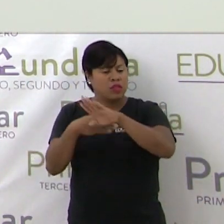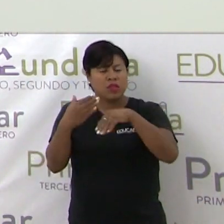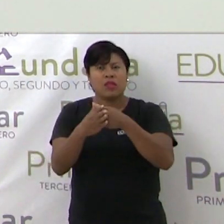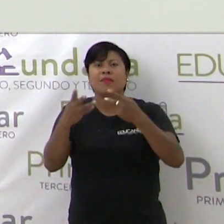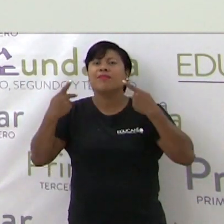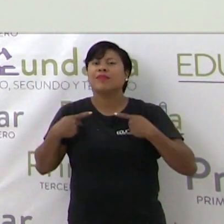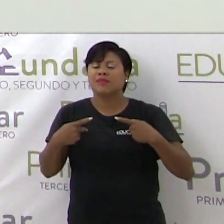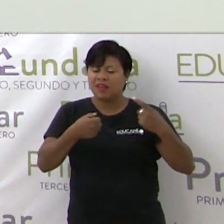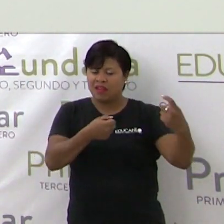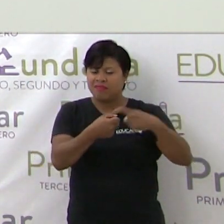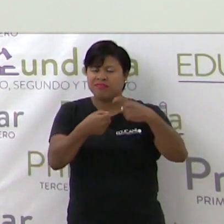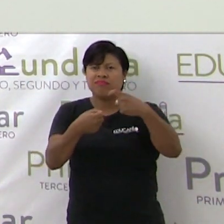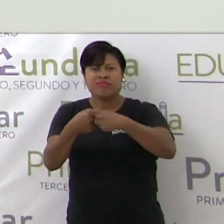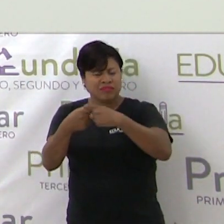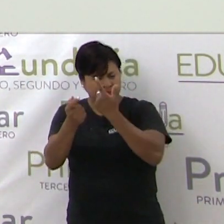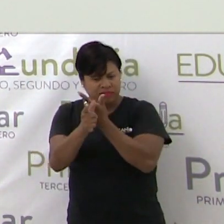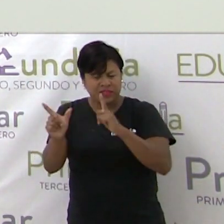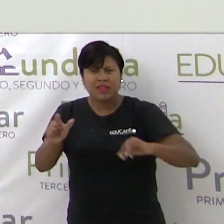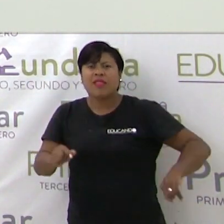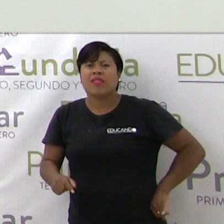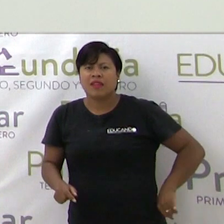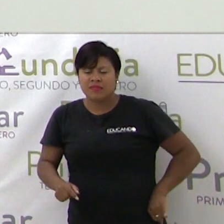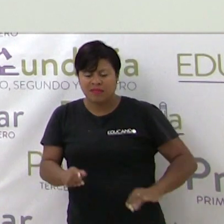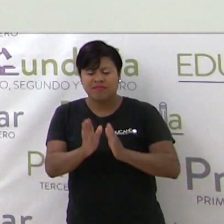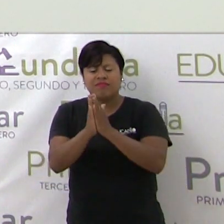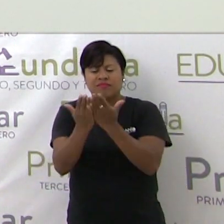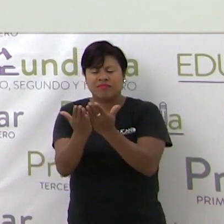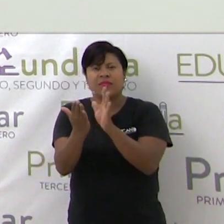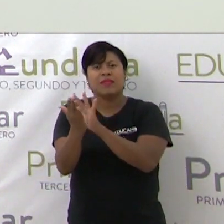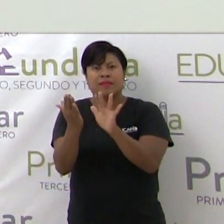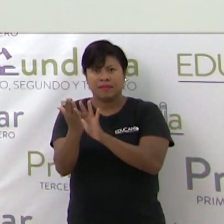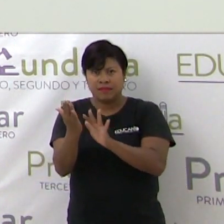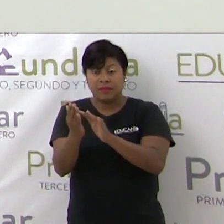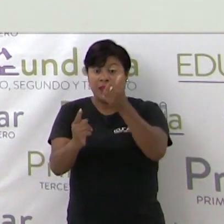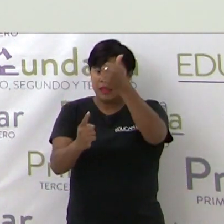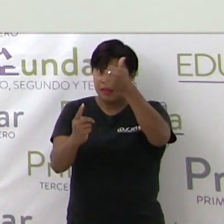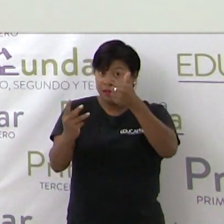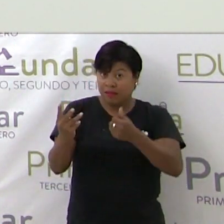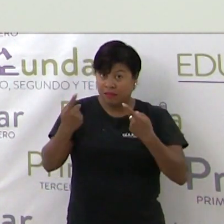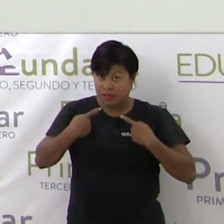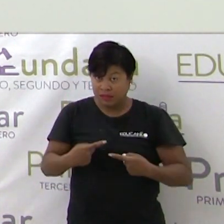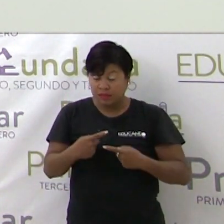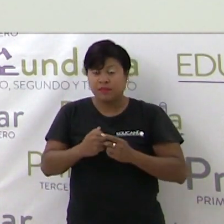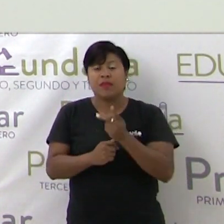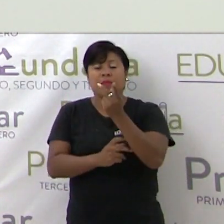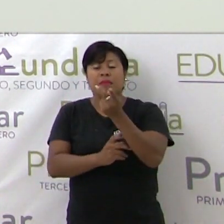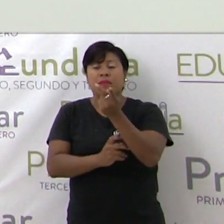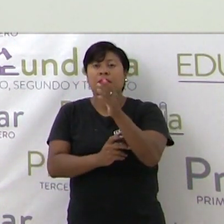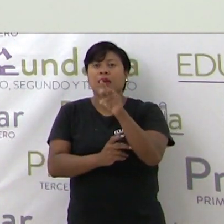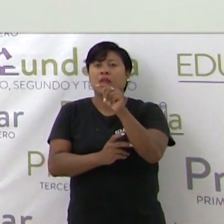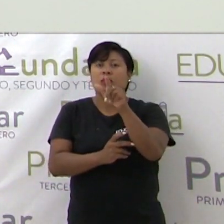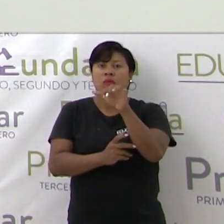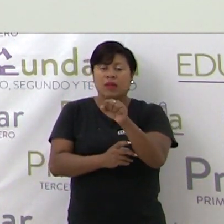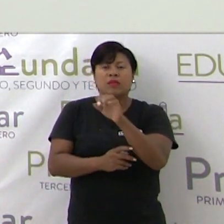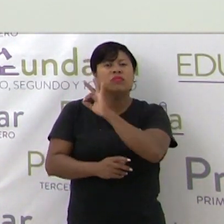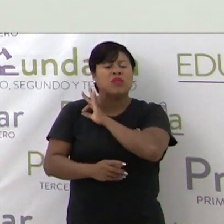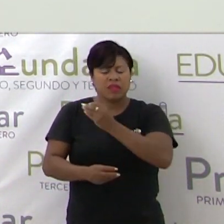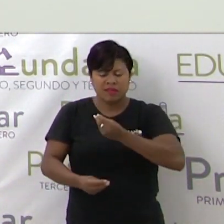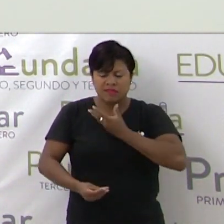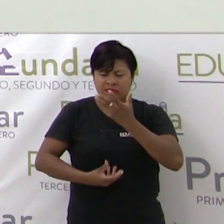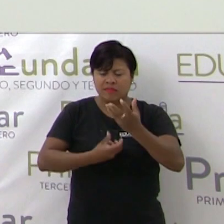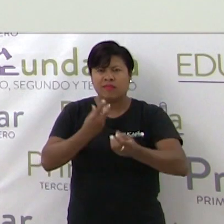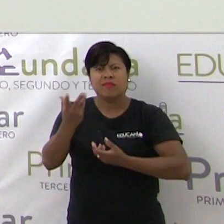de persona interesada en la lectura. Cada lector en las tertulias literarias puede expresar